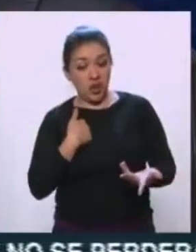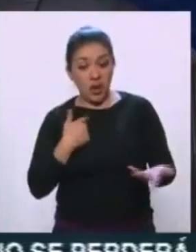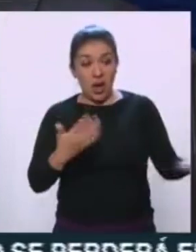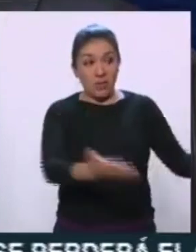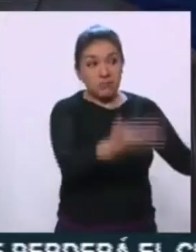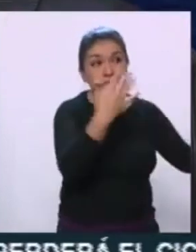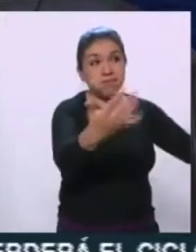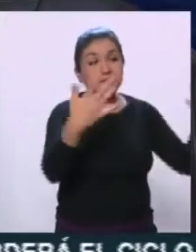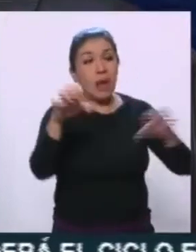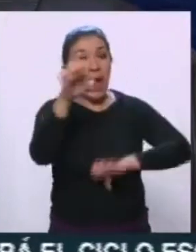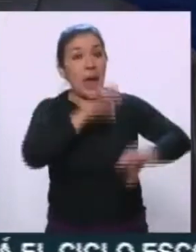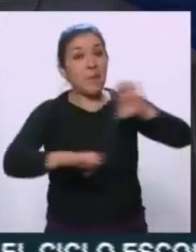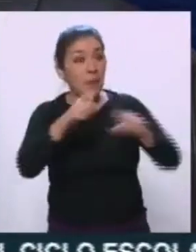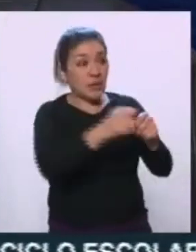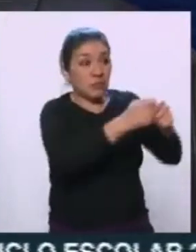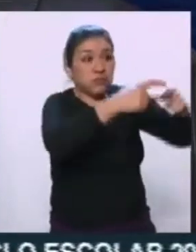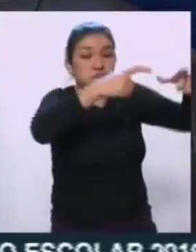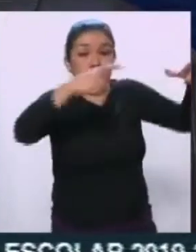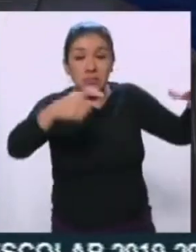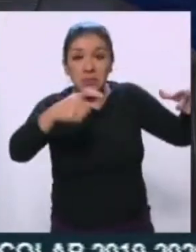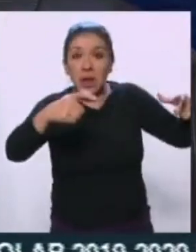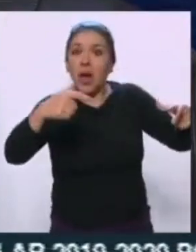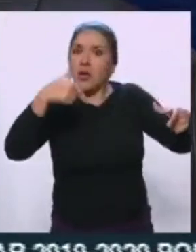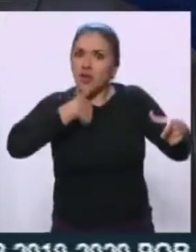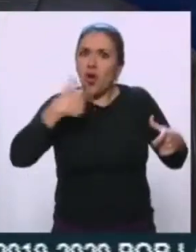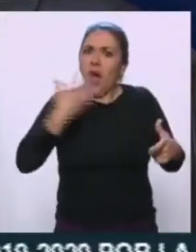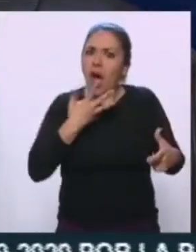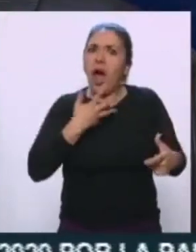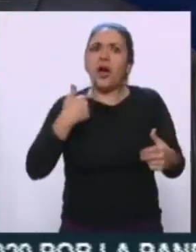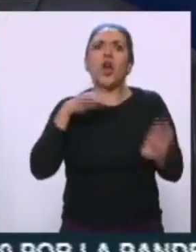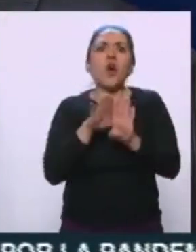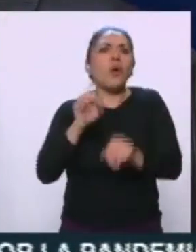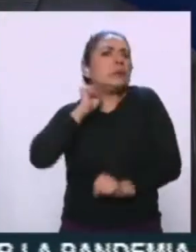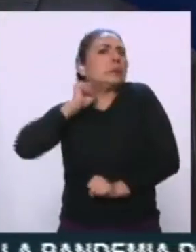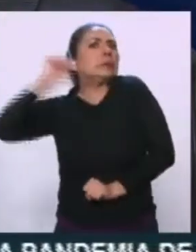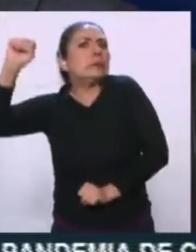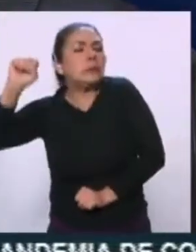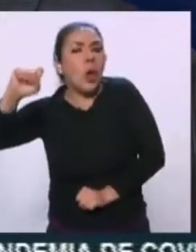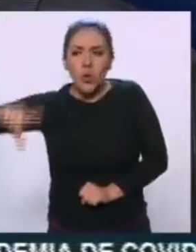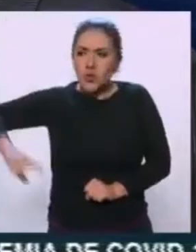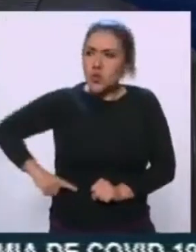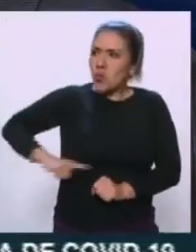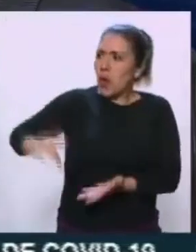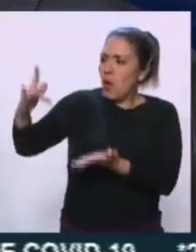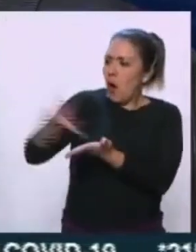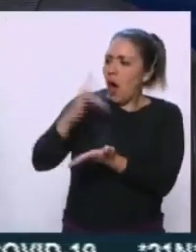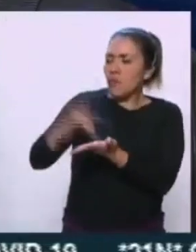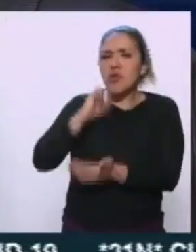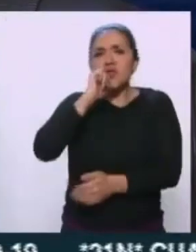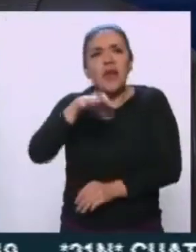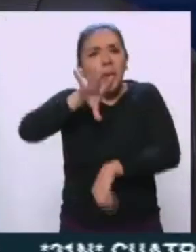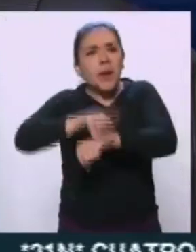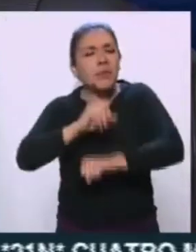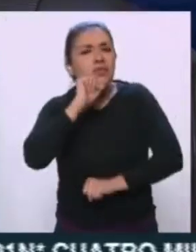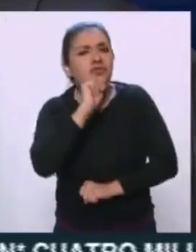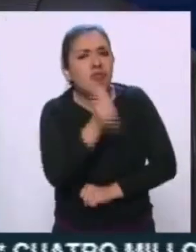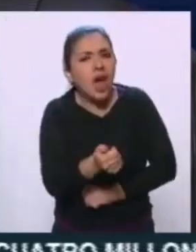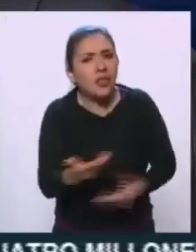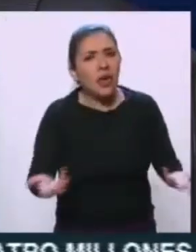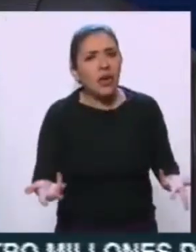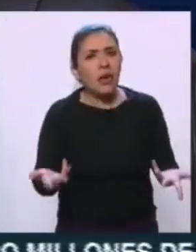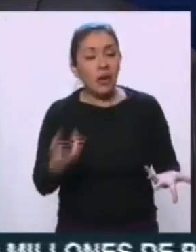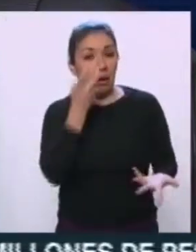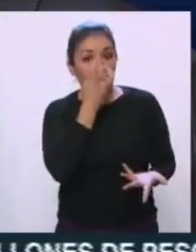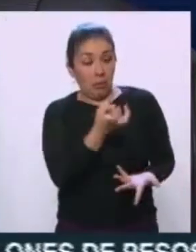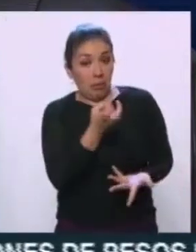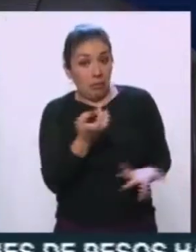nuestras empresas si, aparte de que traemos aquí la soga al cuello, hay un gobierno que no nos hace concesiones y